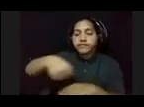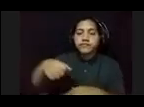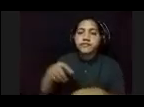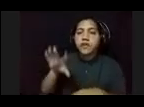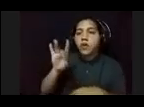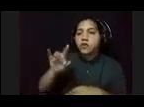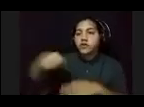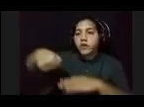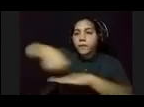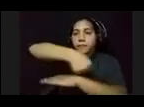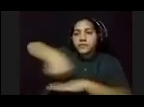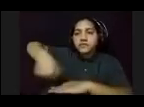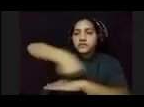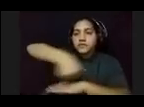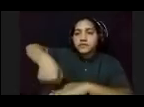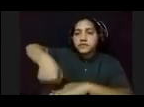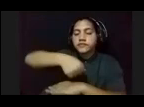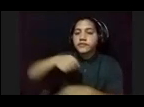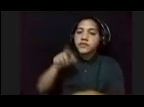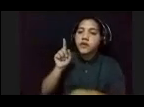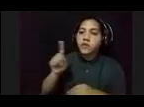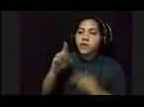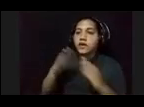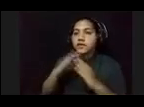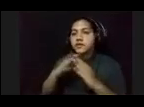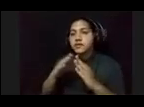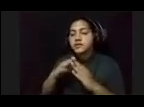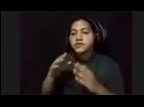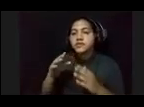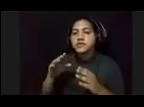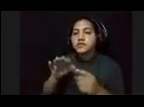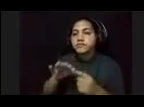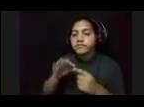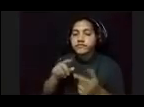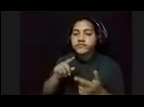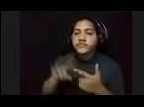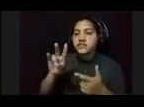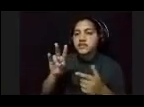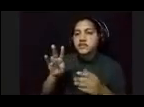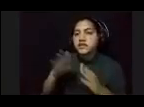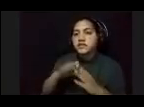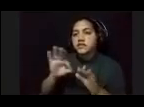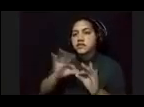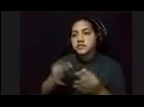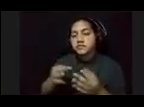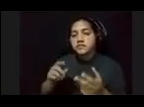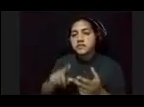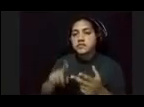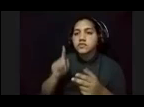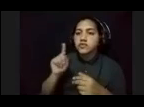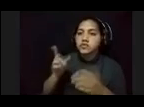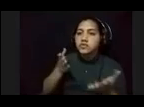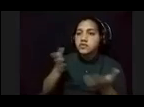planchadoras, una en casa particular y 7 en casas de familia. Una sirvienta en el